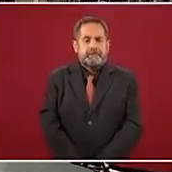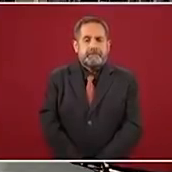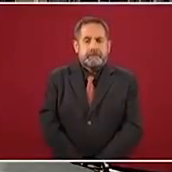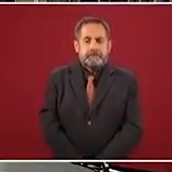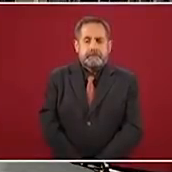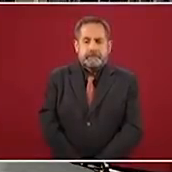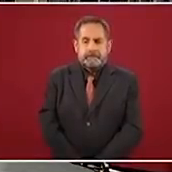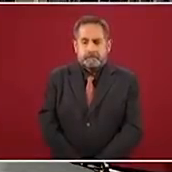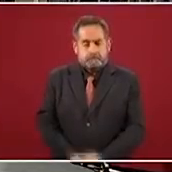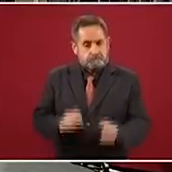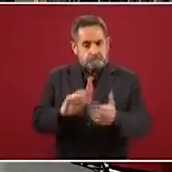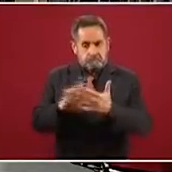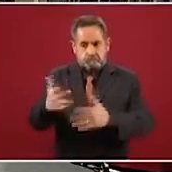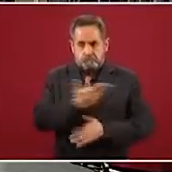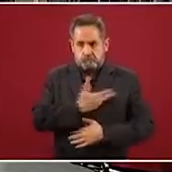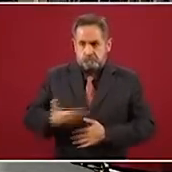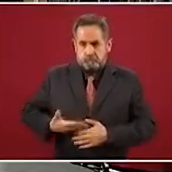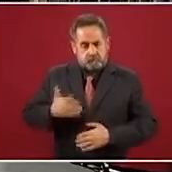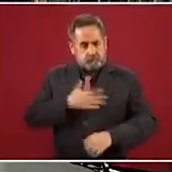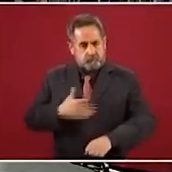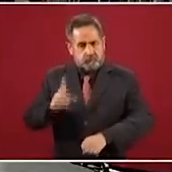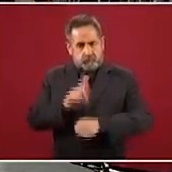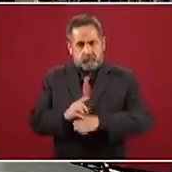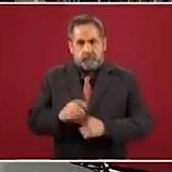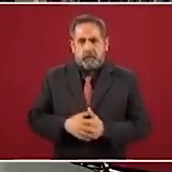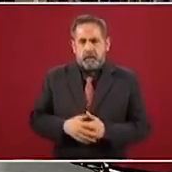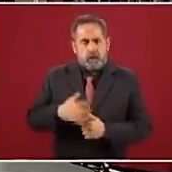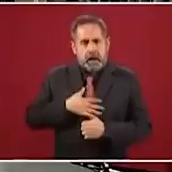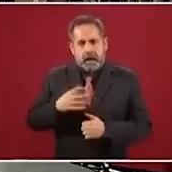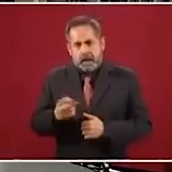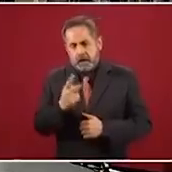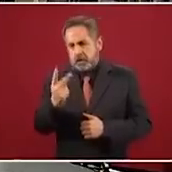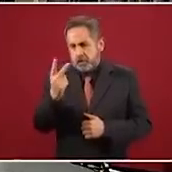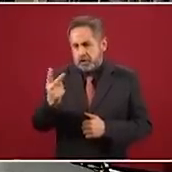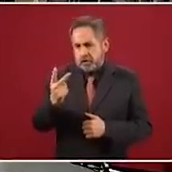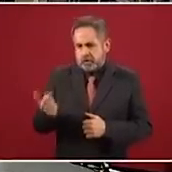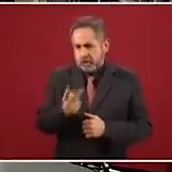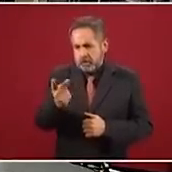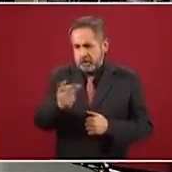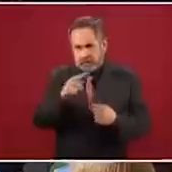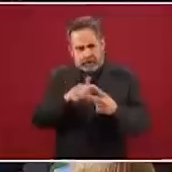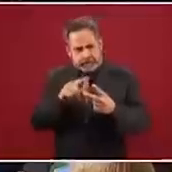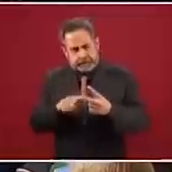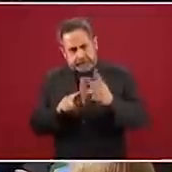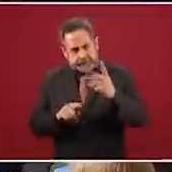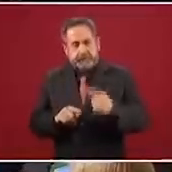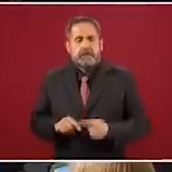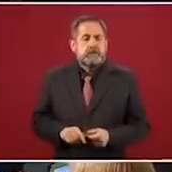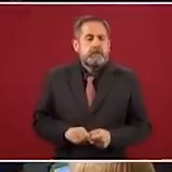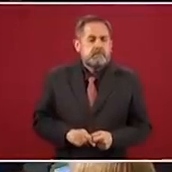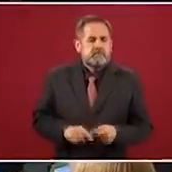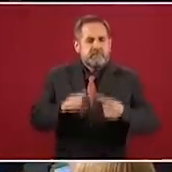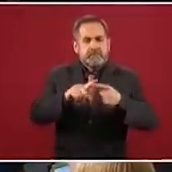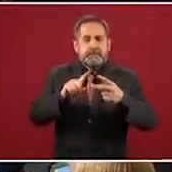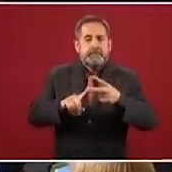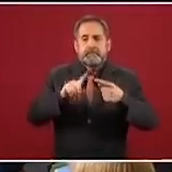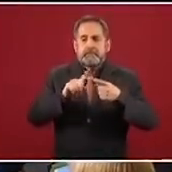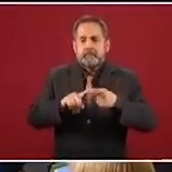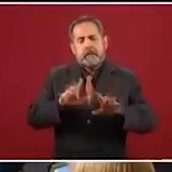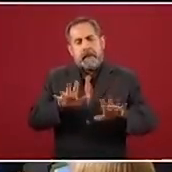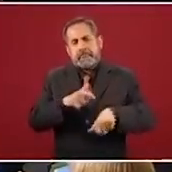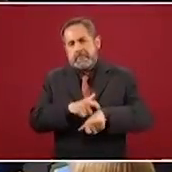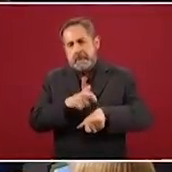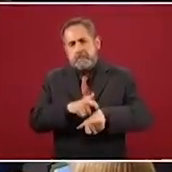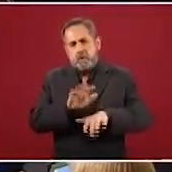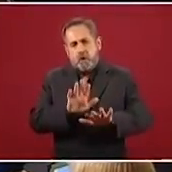Muchas gracias, presidente. Buenos días. Yo tengo dos preguntas. Una, ya usted refería que hay que dejar que los plazos se venzan